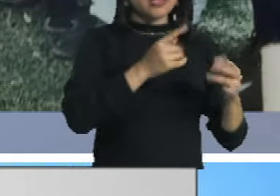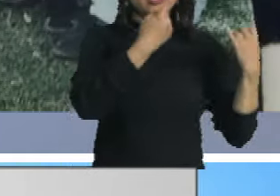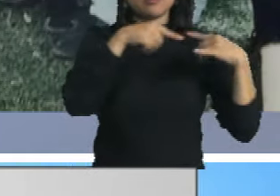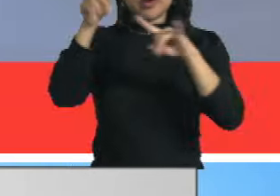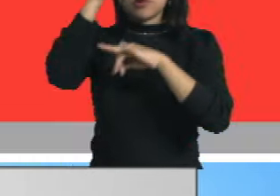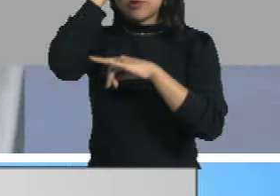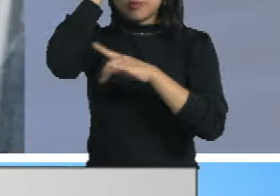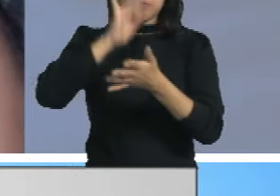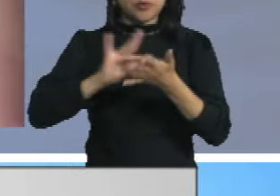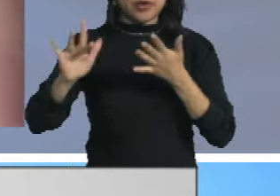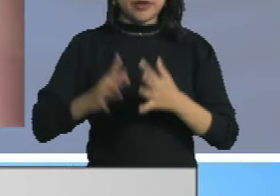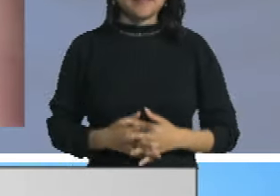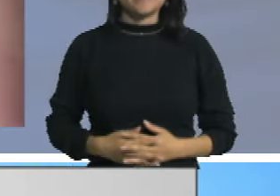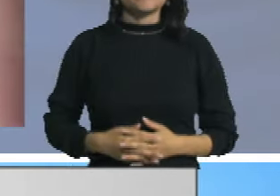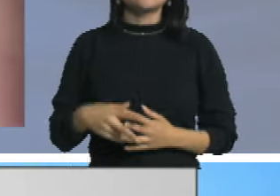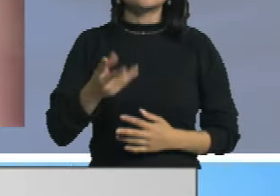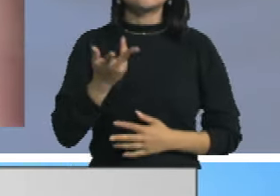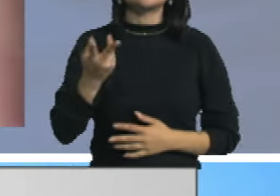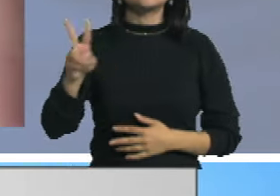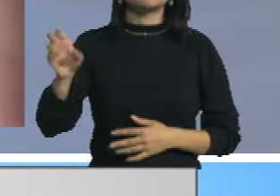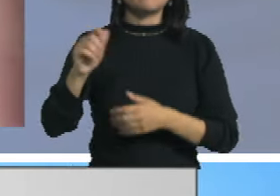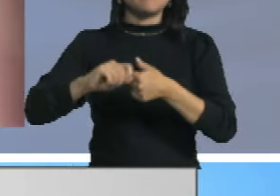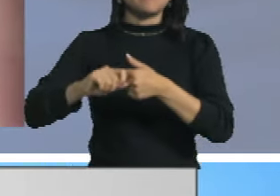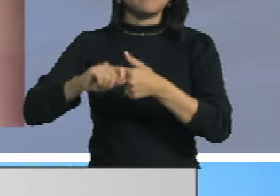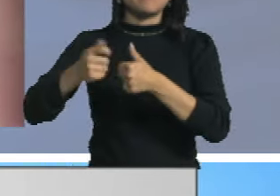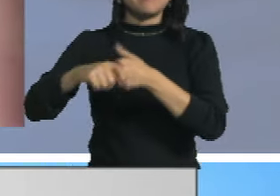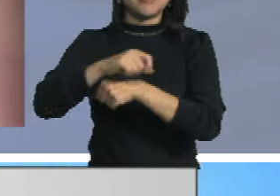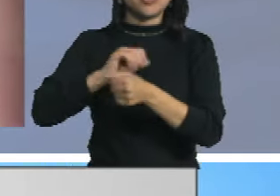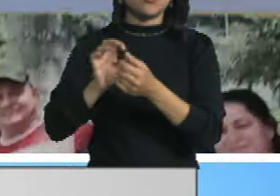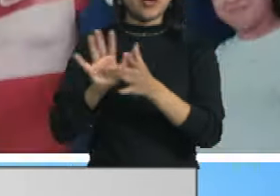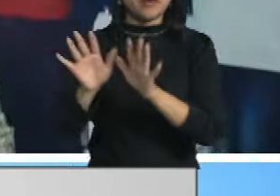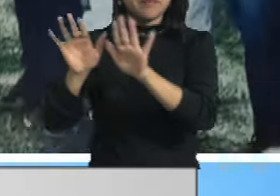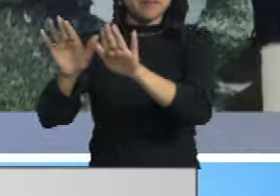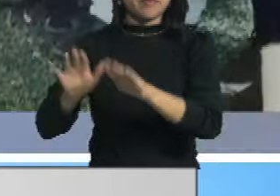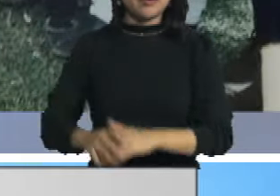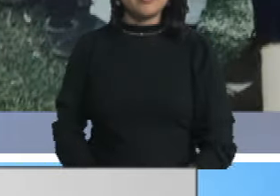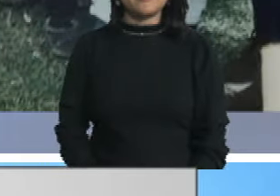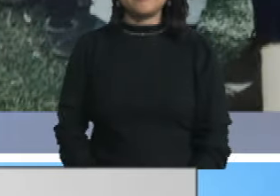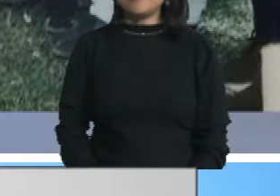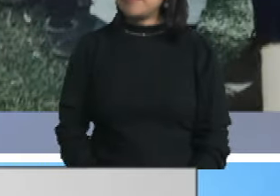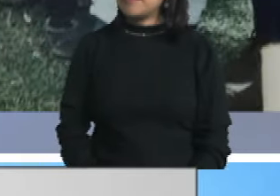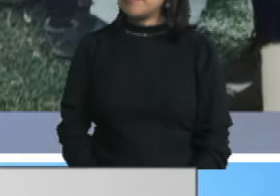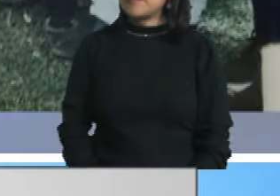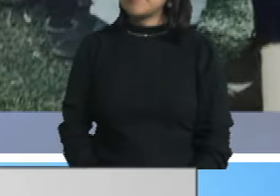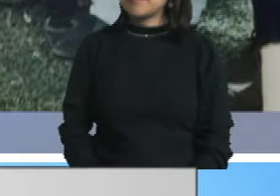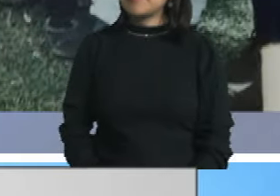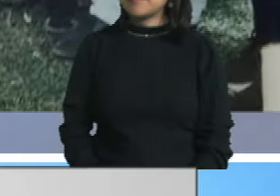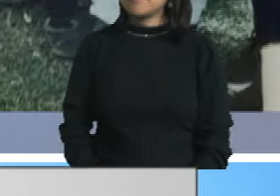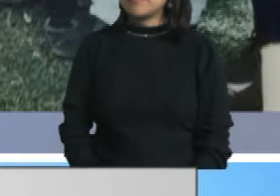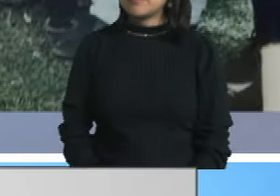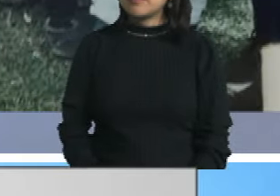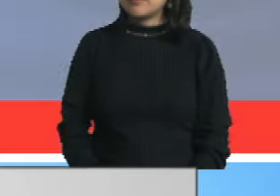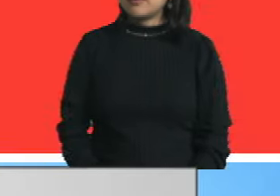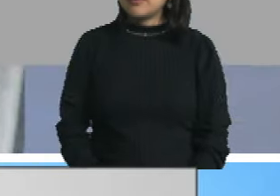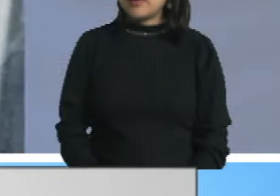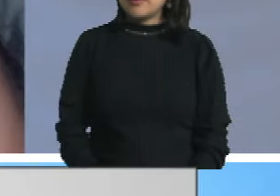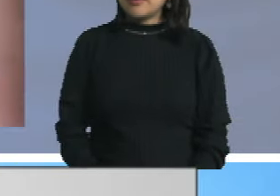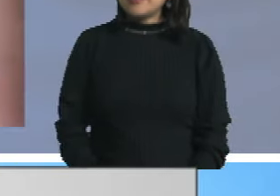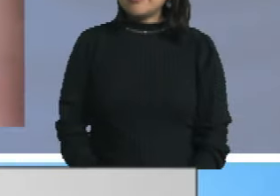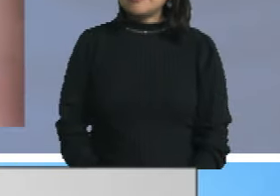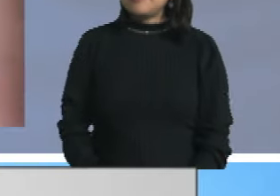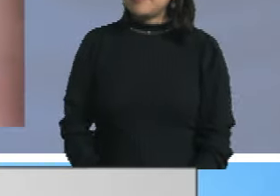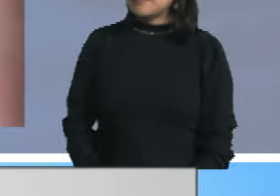centro hospitalario en el Valle de Aburrá. General, ¿es cierto que en medio de ese operativo o días previos al operativo fue